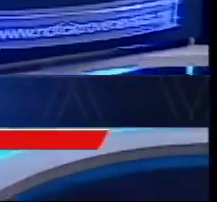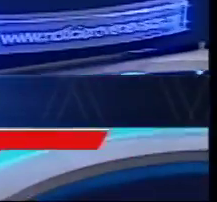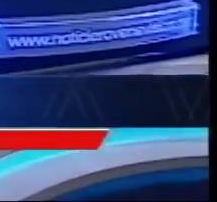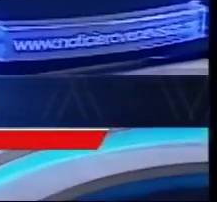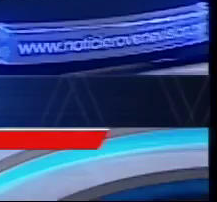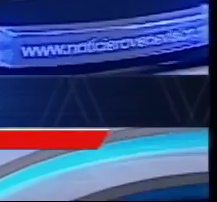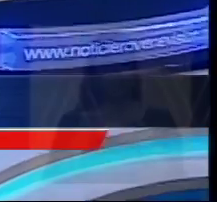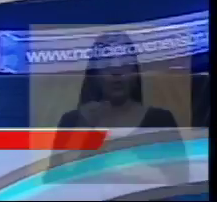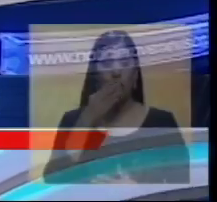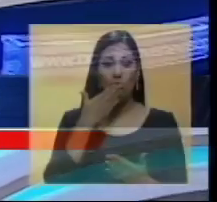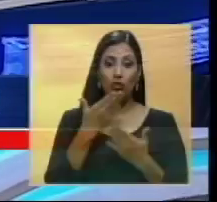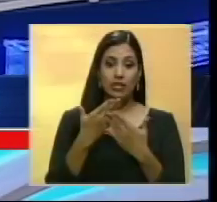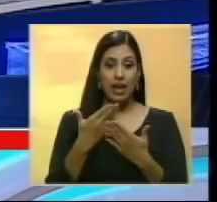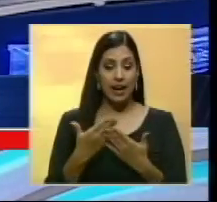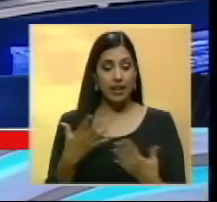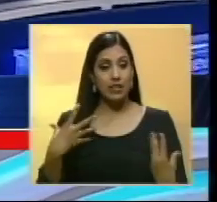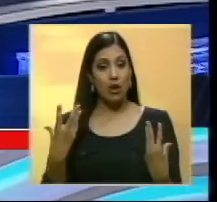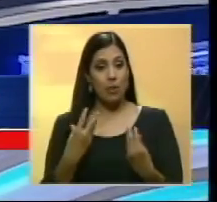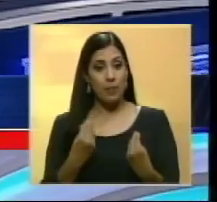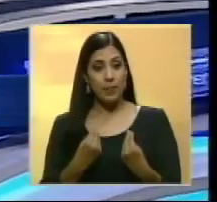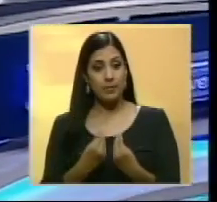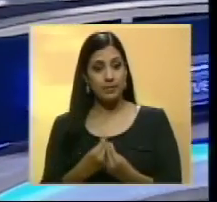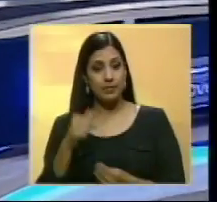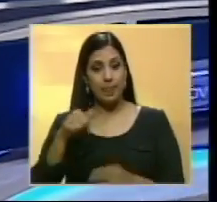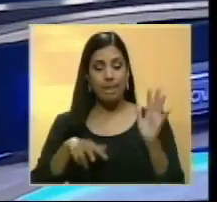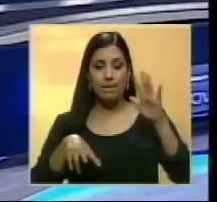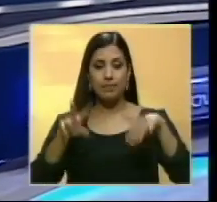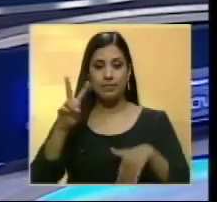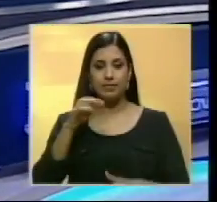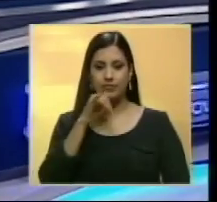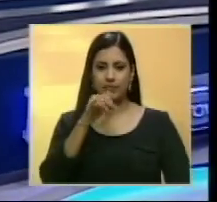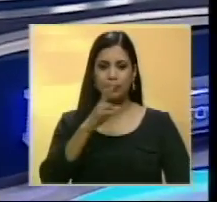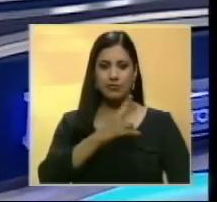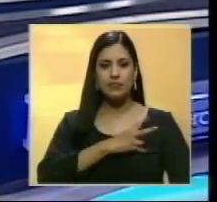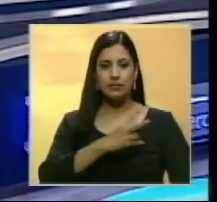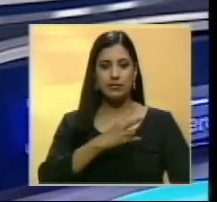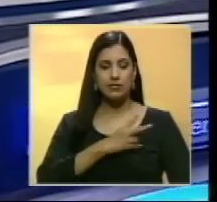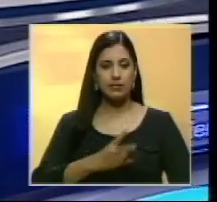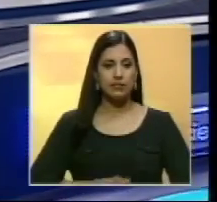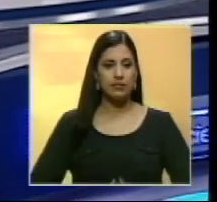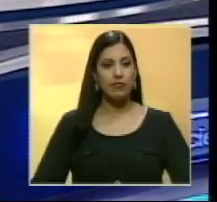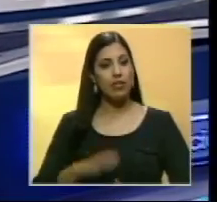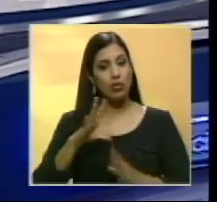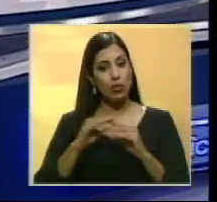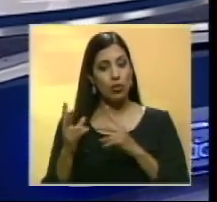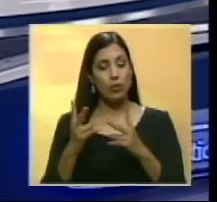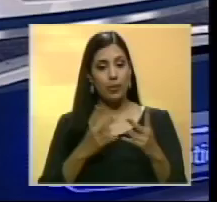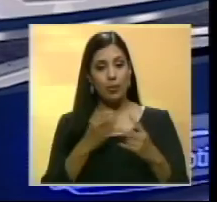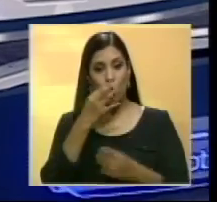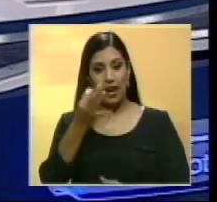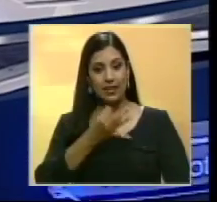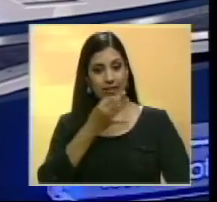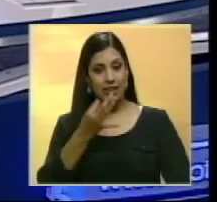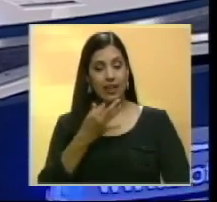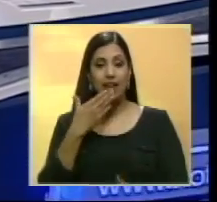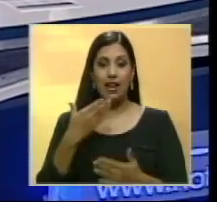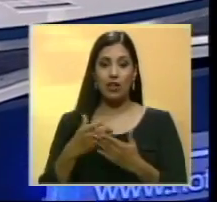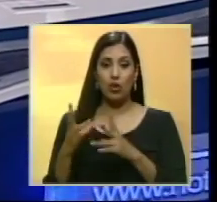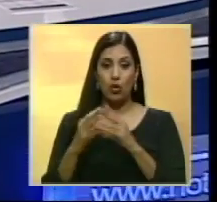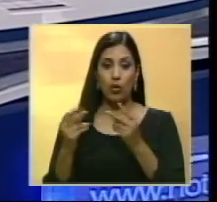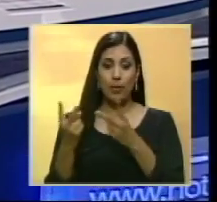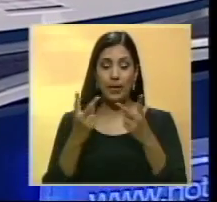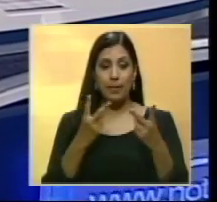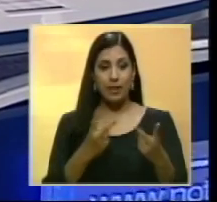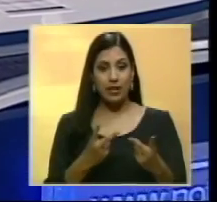¿Qué tal, amigos? Muchísimas gracias por acompañarnos en la presente emisión de su noticiero Venevisión. Tengan todos muy buenas tardes. Amigos, sean